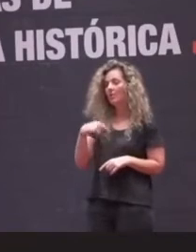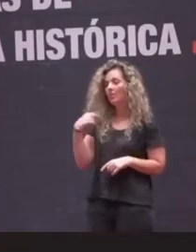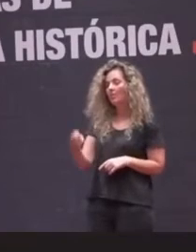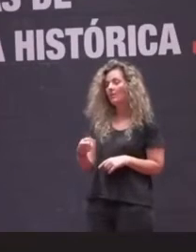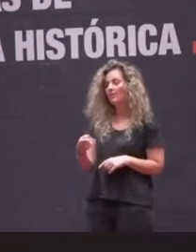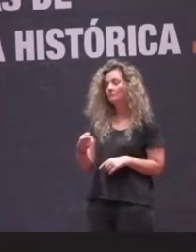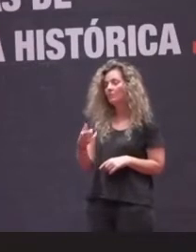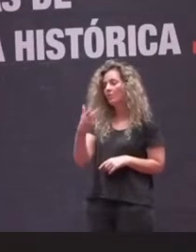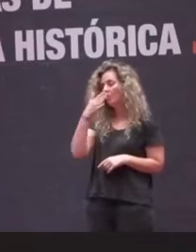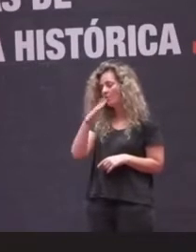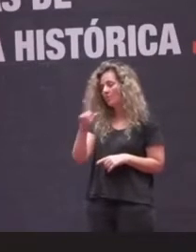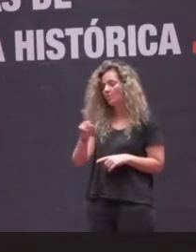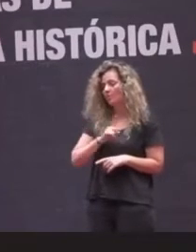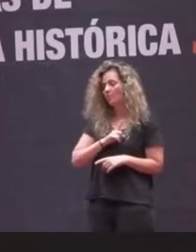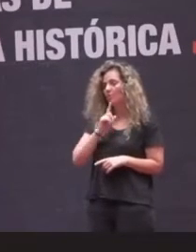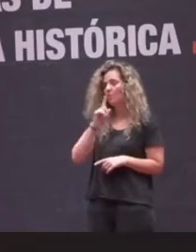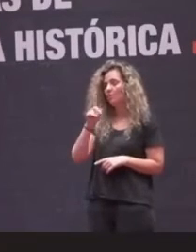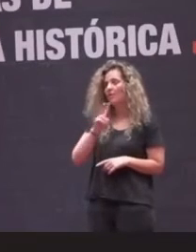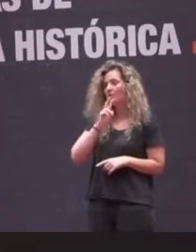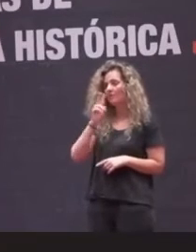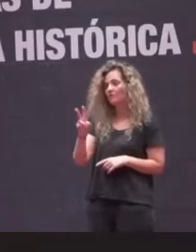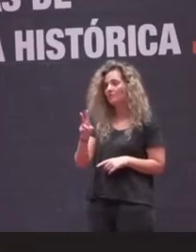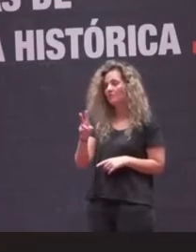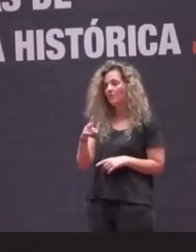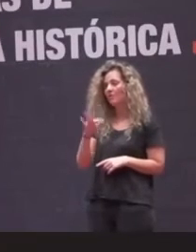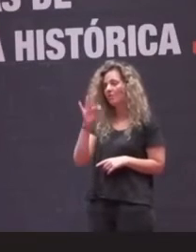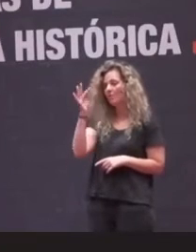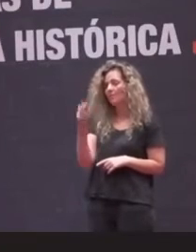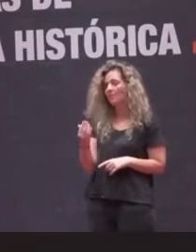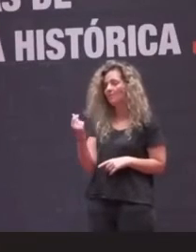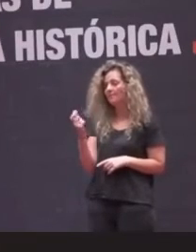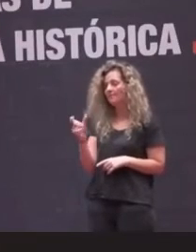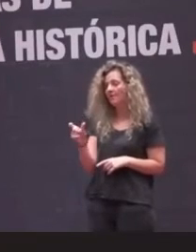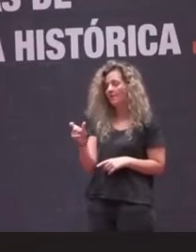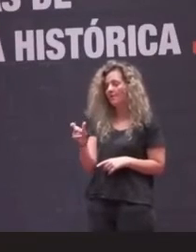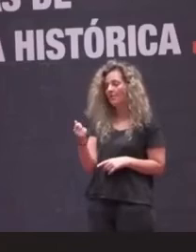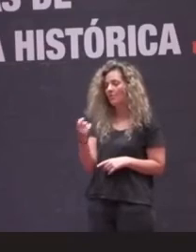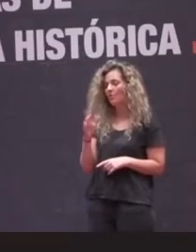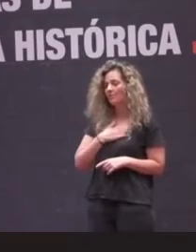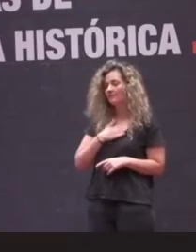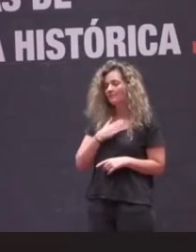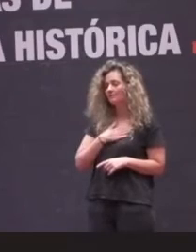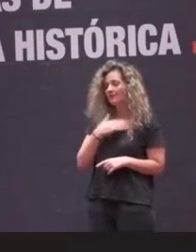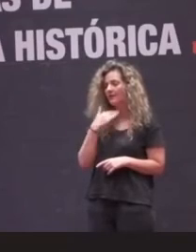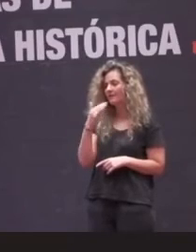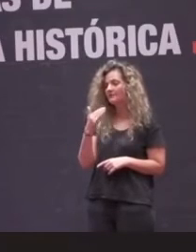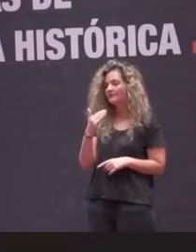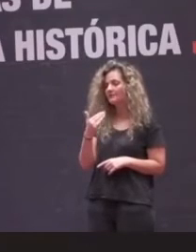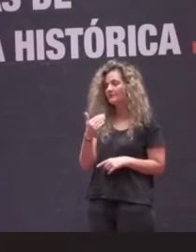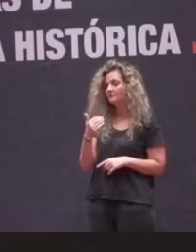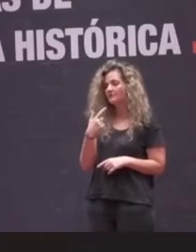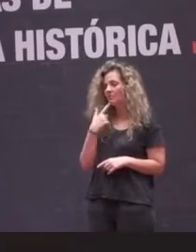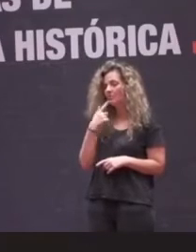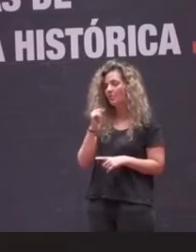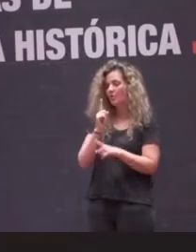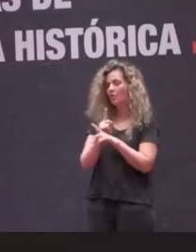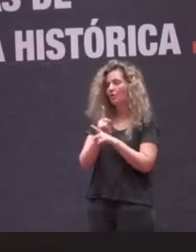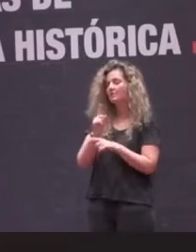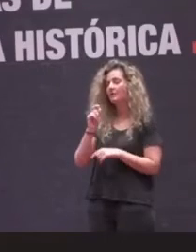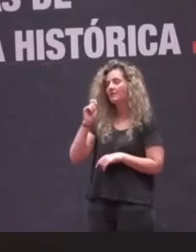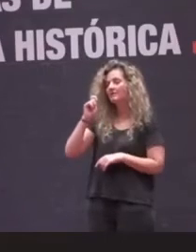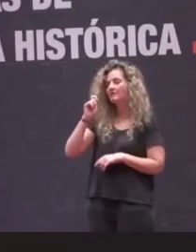Temos un ano e algo, 2 anos. Pola cuantía do ben, cabería casi seguro casación ante o Tribunal